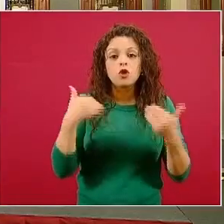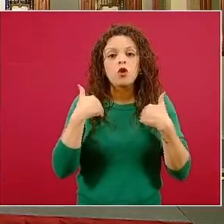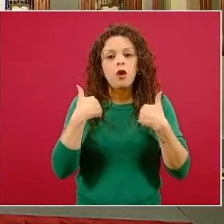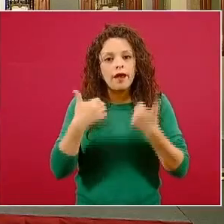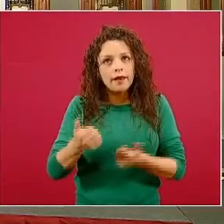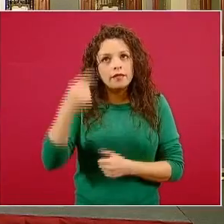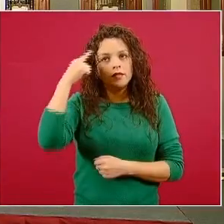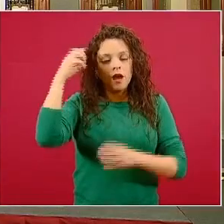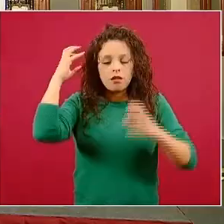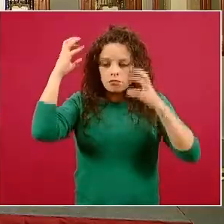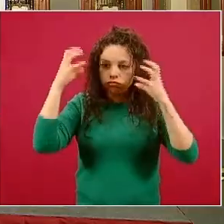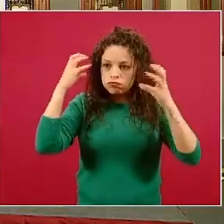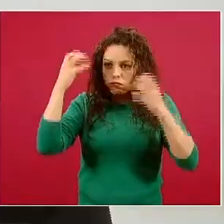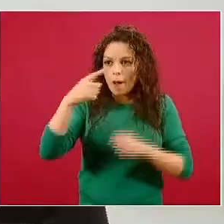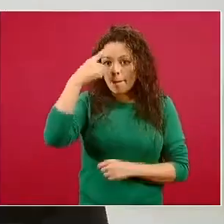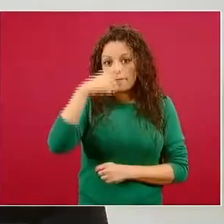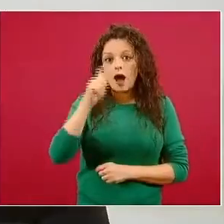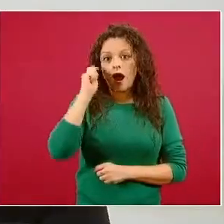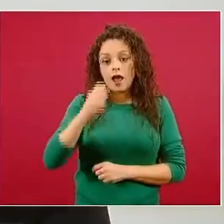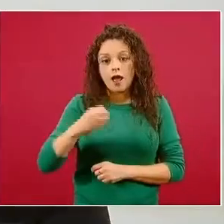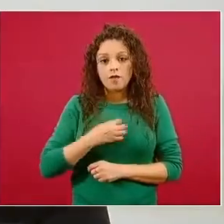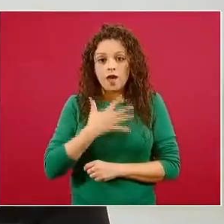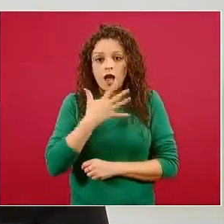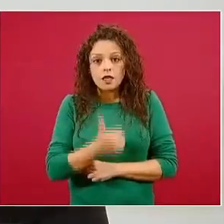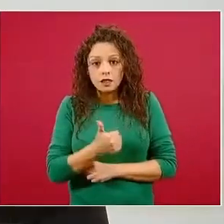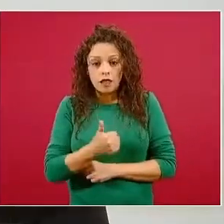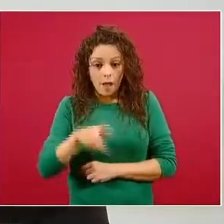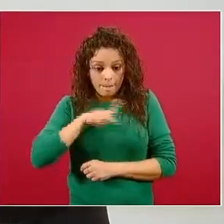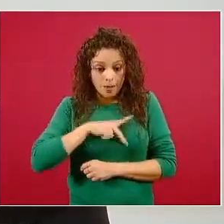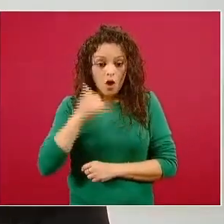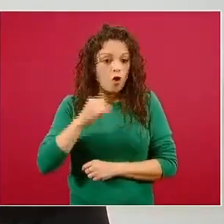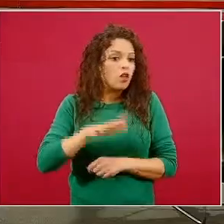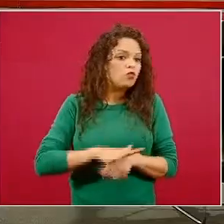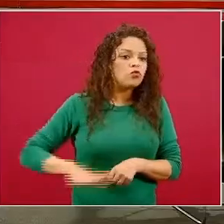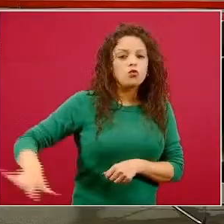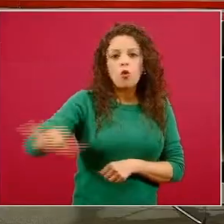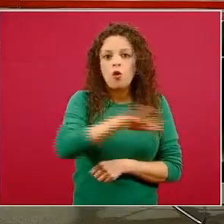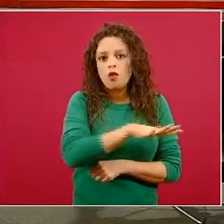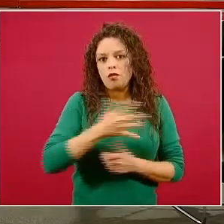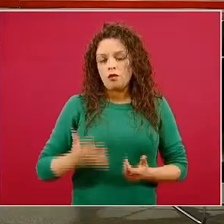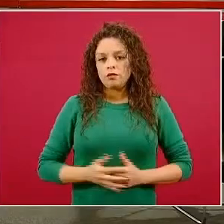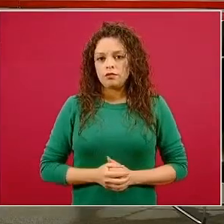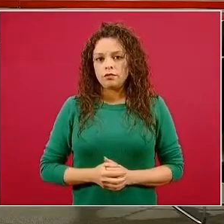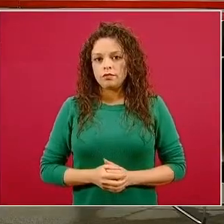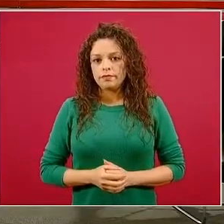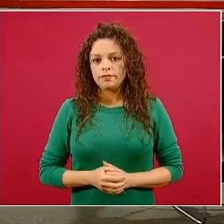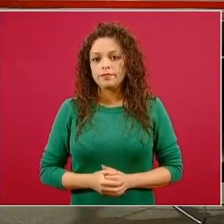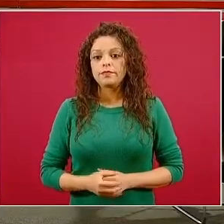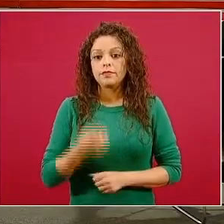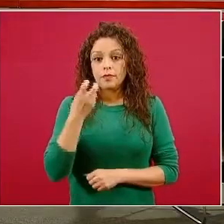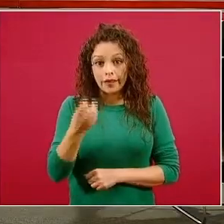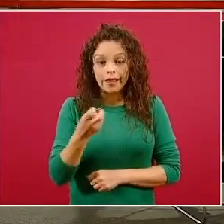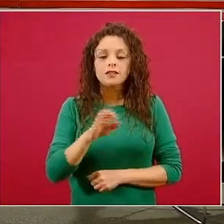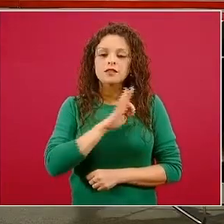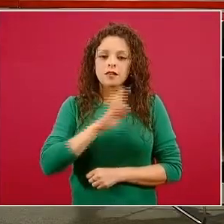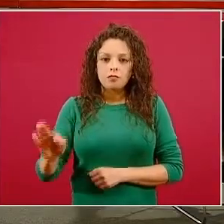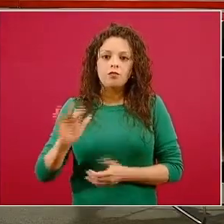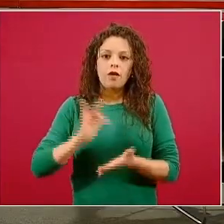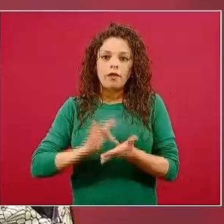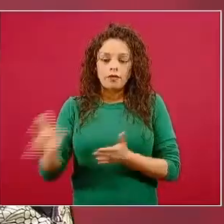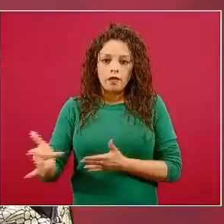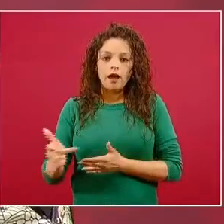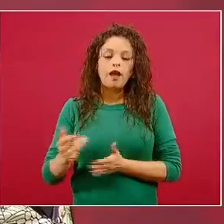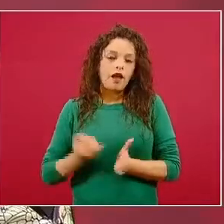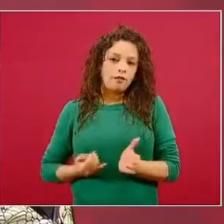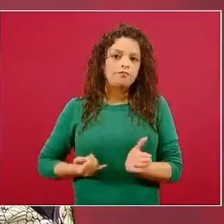de uno por el bienestar del otro, y por esta parte también de toma de decisiones basadas